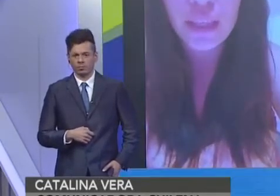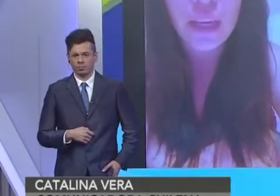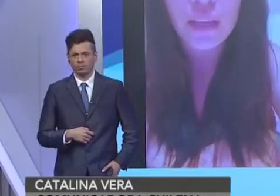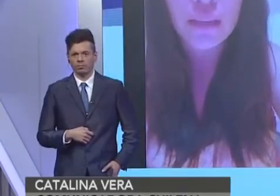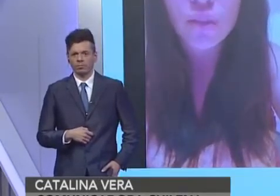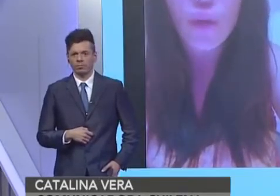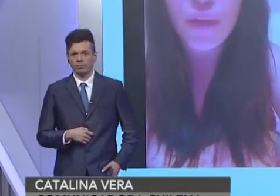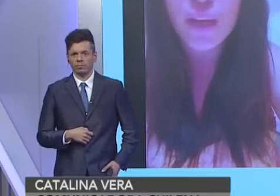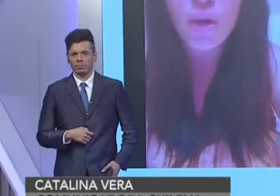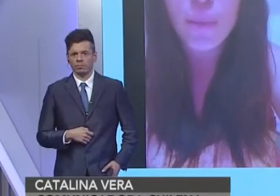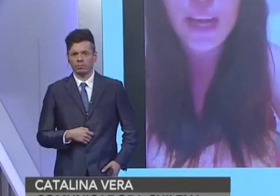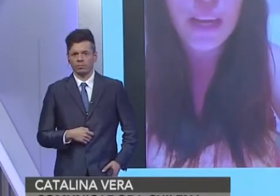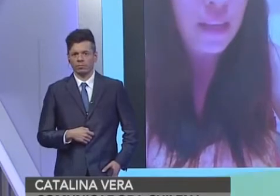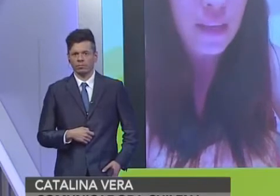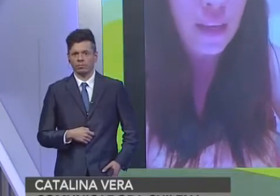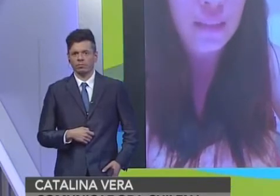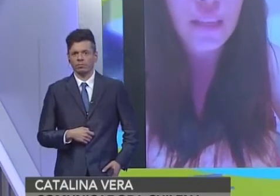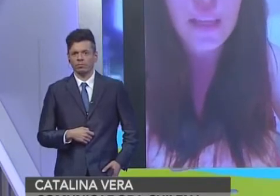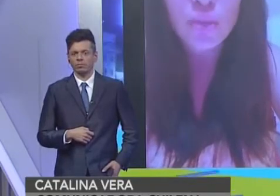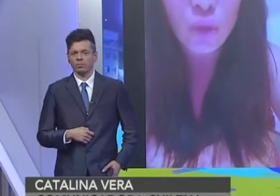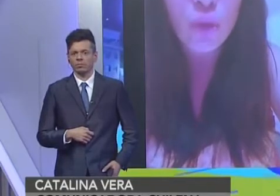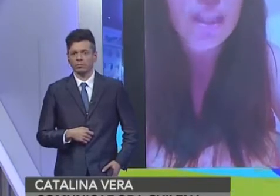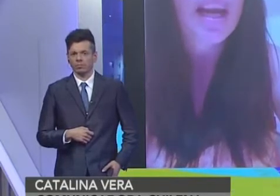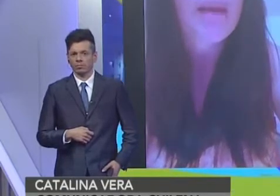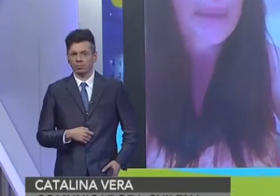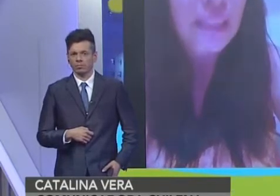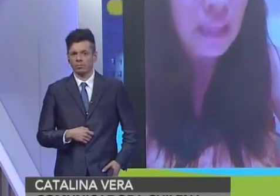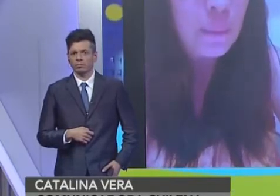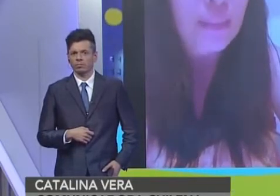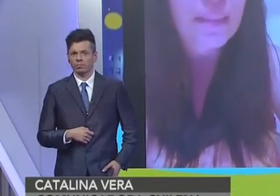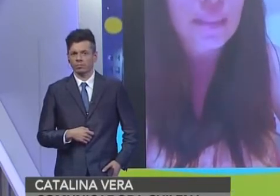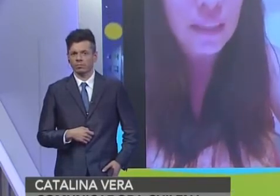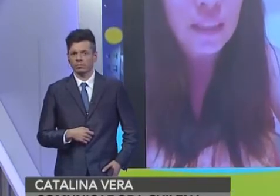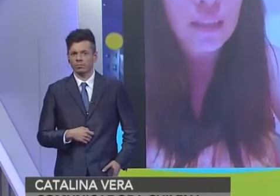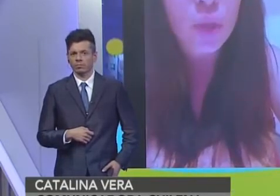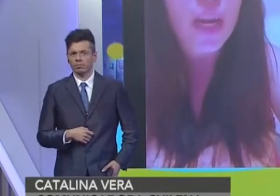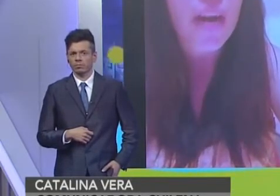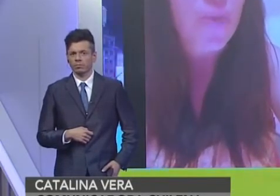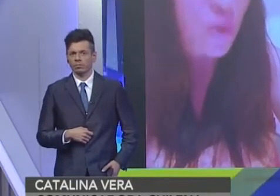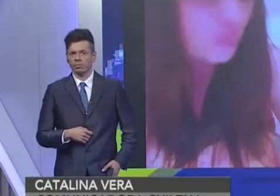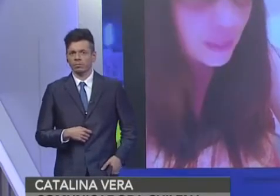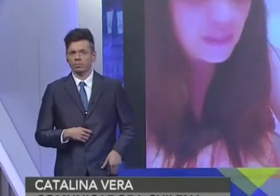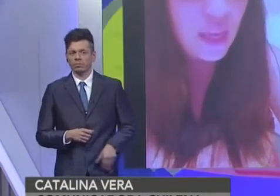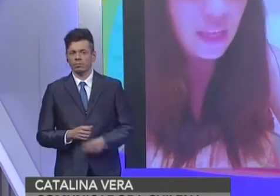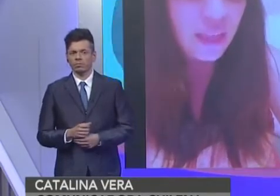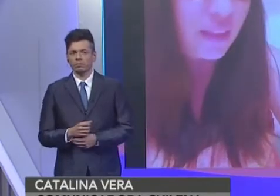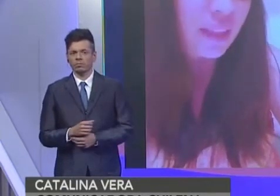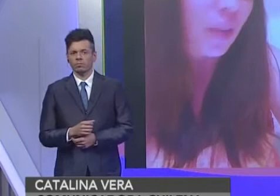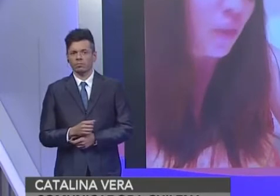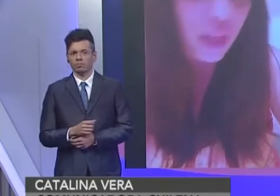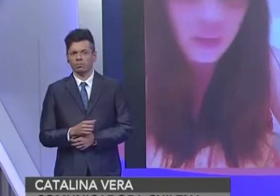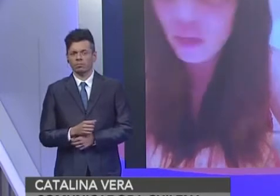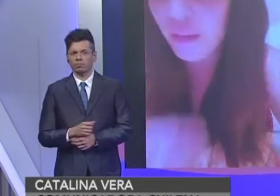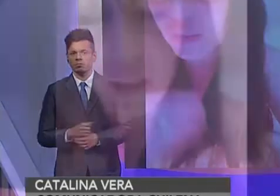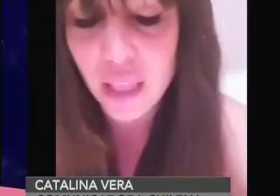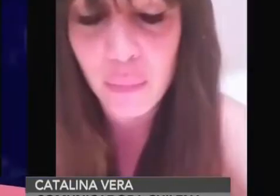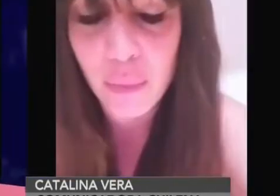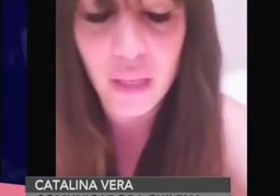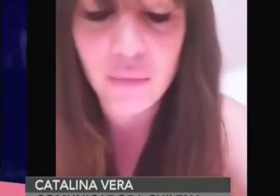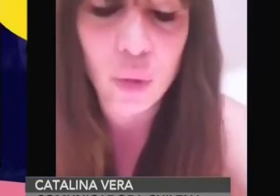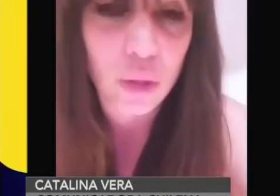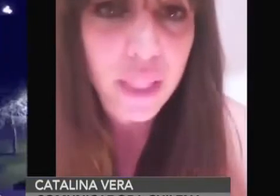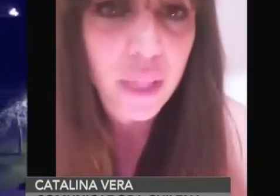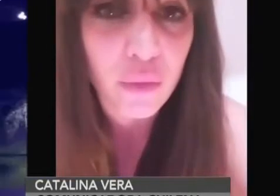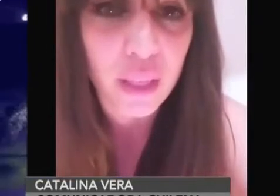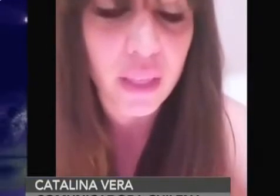gente, todos ven con mascarillas, todos sí respetan bastante todas las normas que dicta el gobierno, que dicta